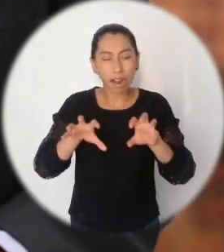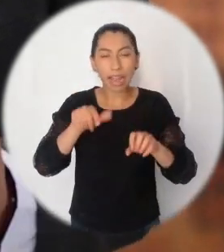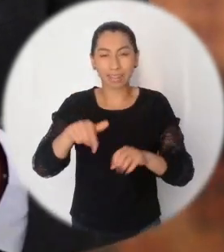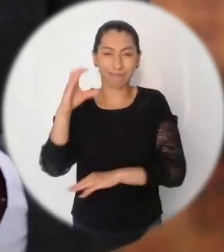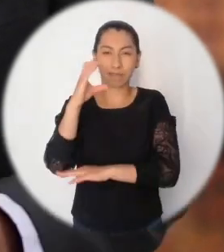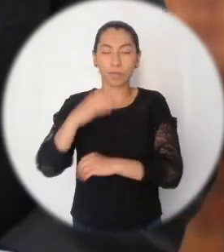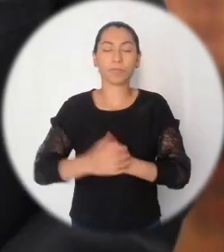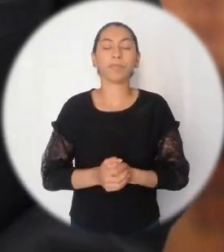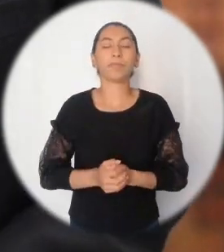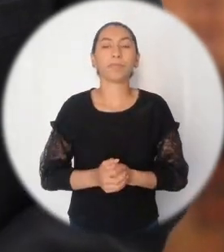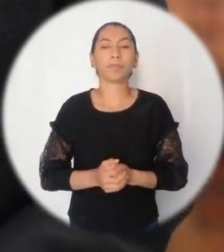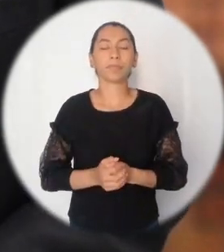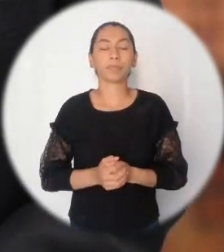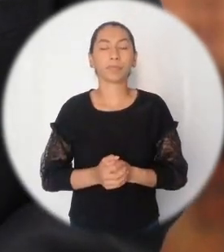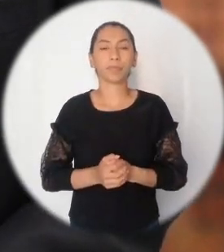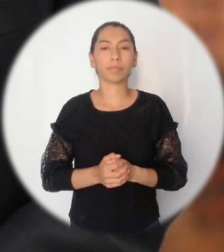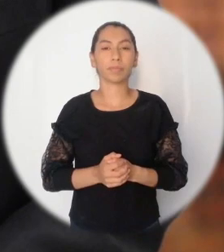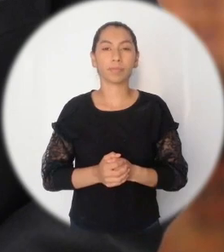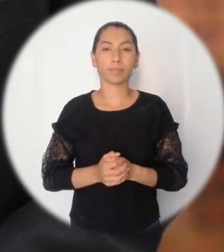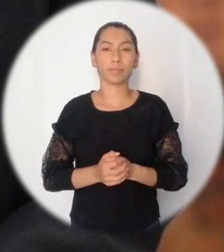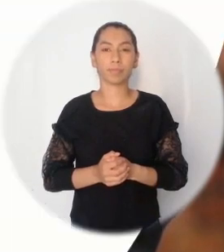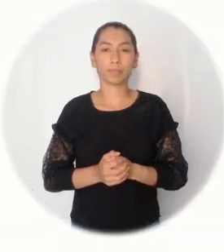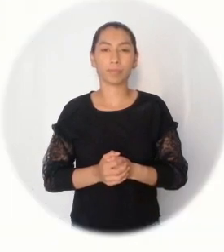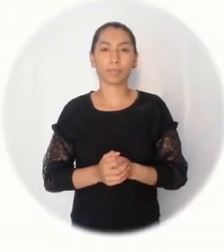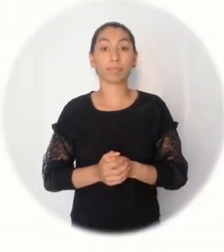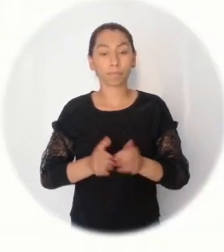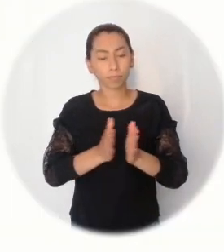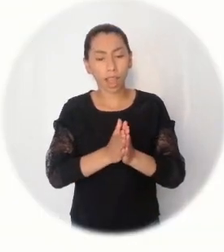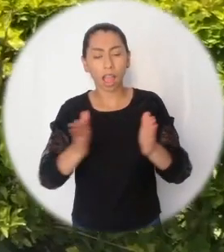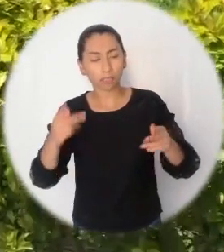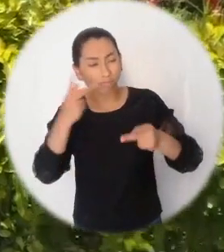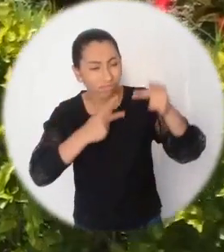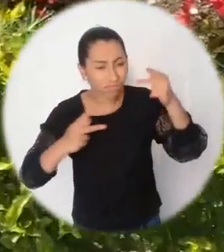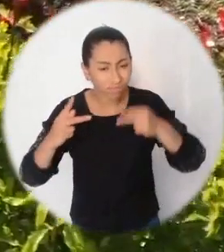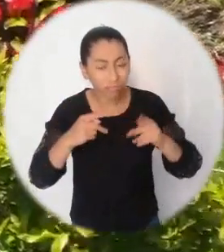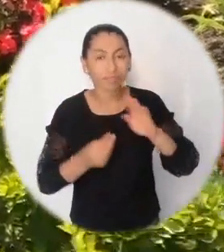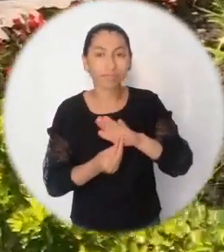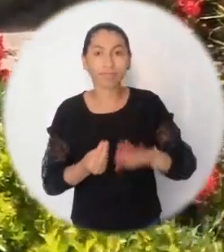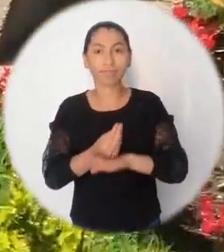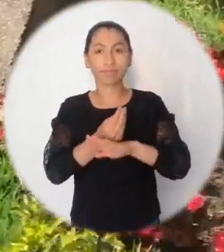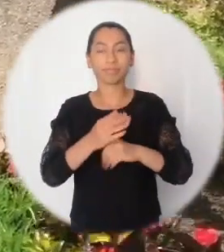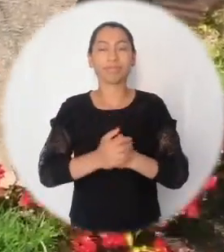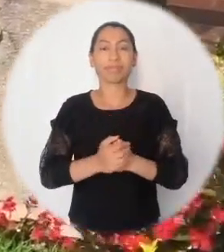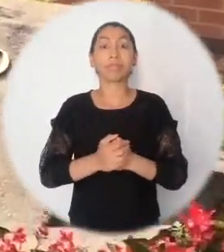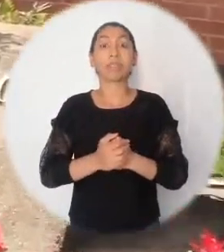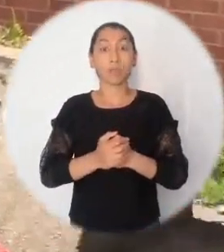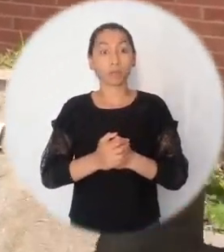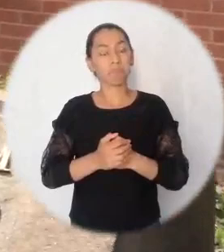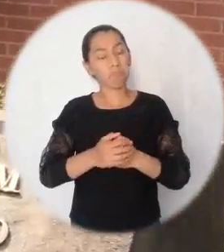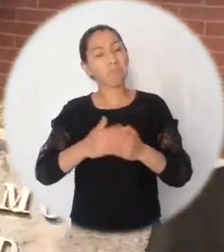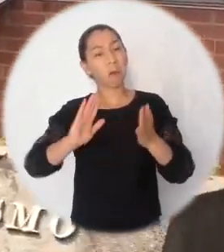conformación de la propia sala de crisis de la Unidad para las Víctimas. Durante esas visitas, el director de la entidad,